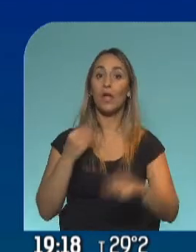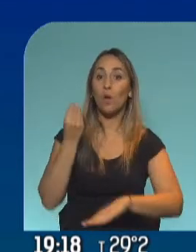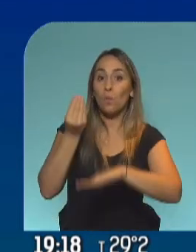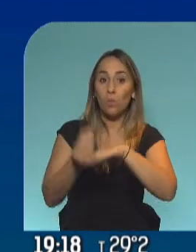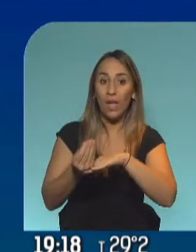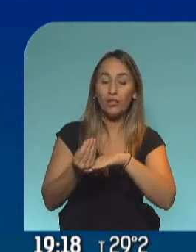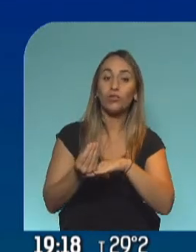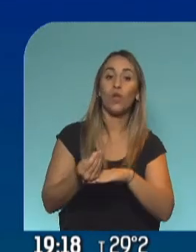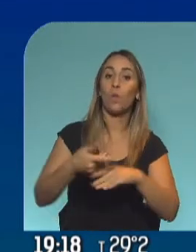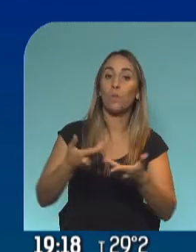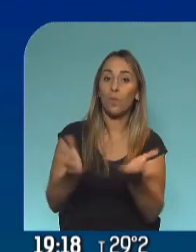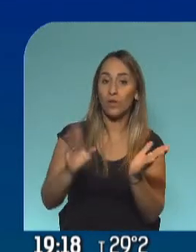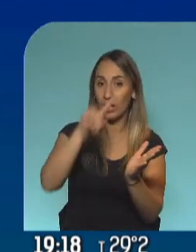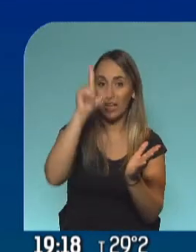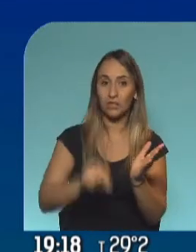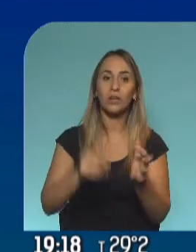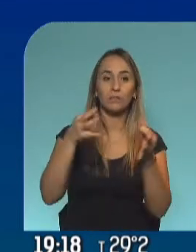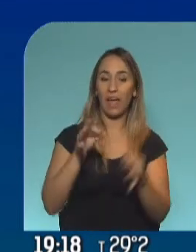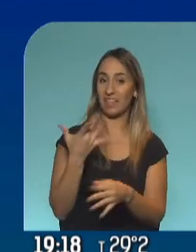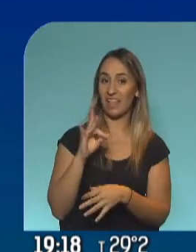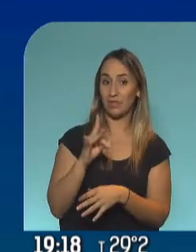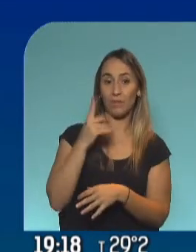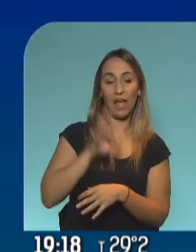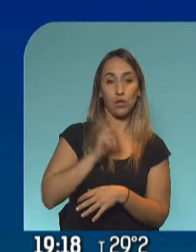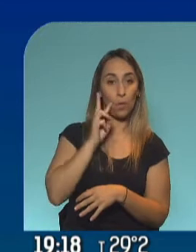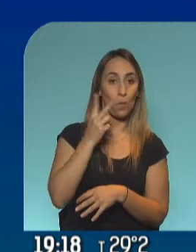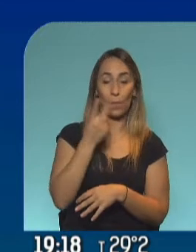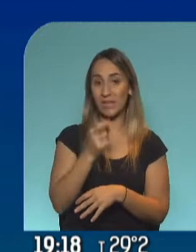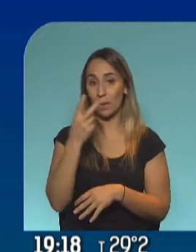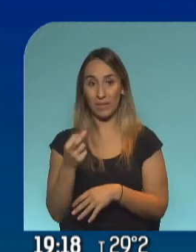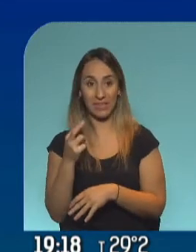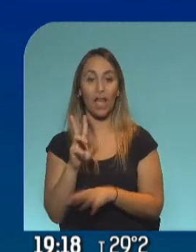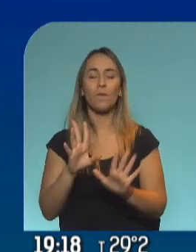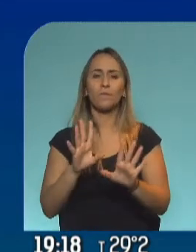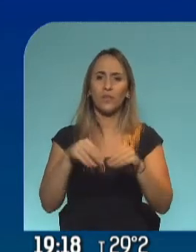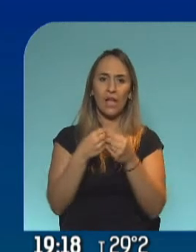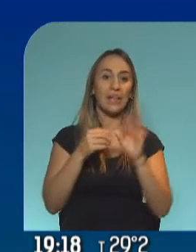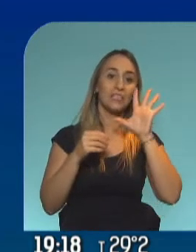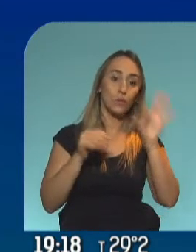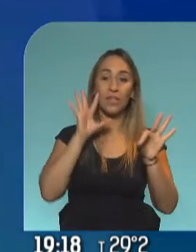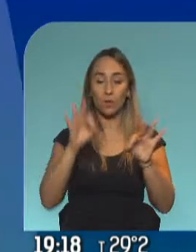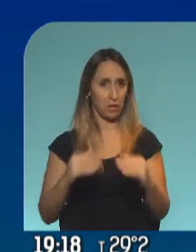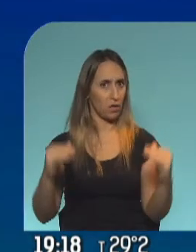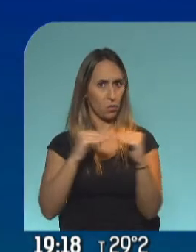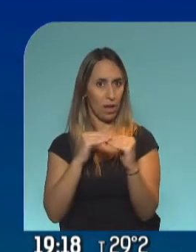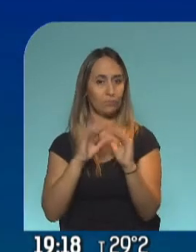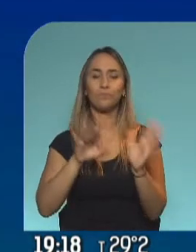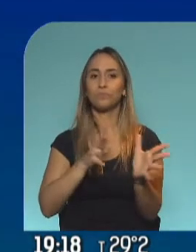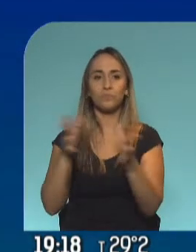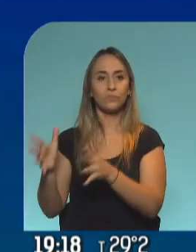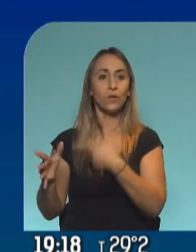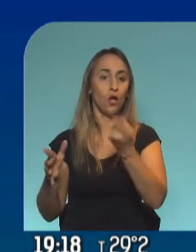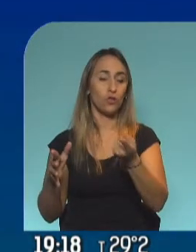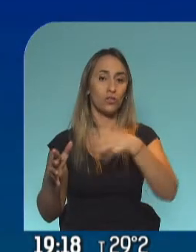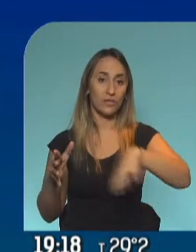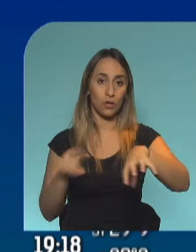trabajo personal civil, estamos hablando de diciembre 2020, 50-50. Ahí podríamos decir que tenemos equidad. Seguimos.